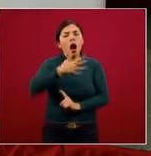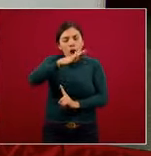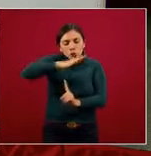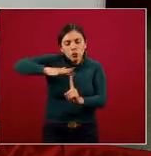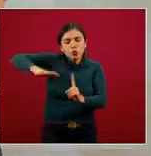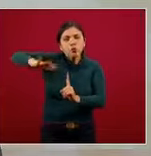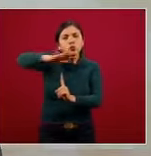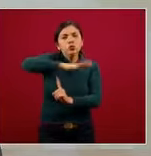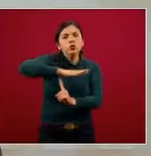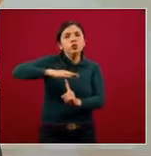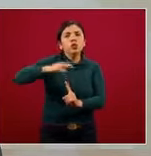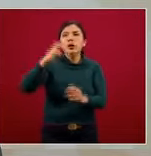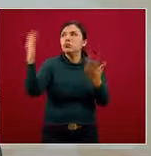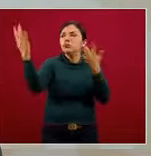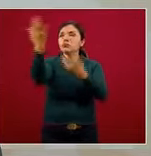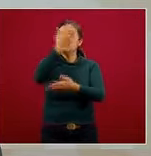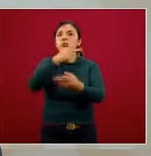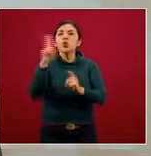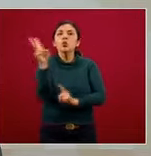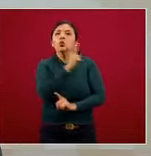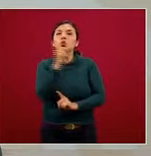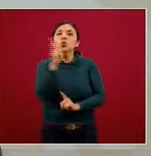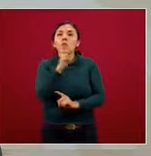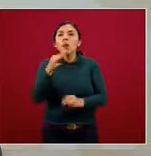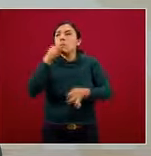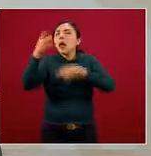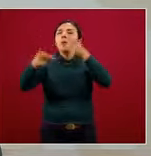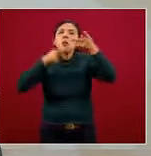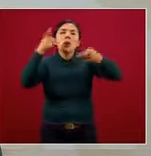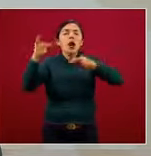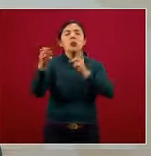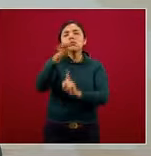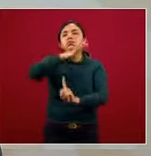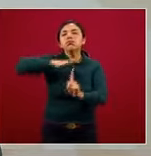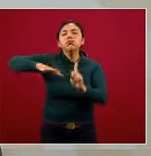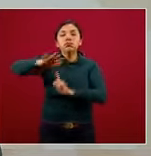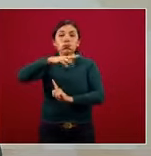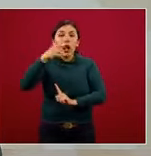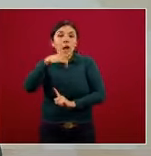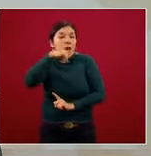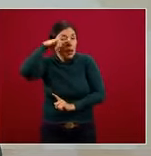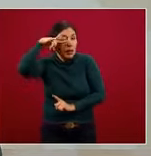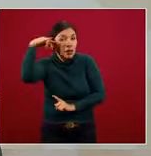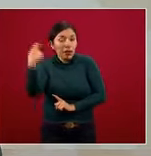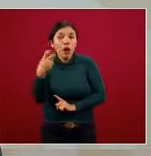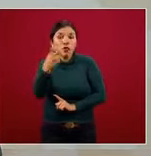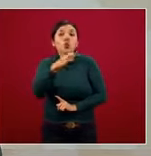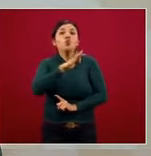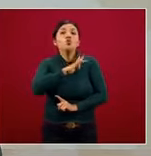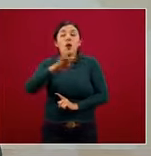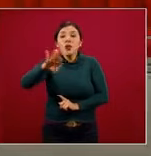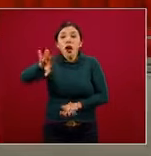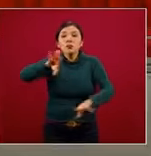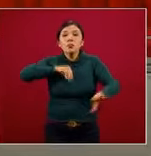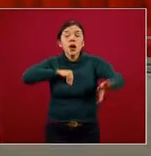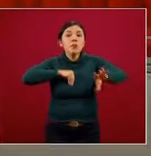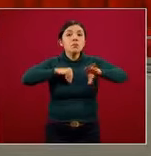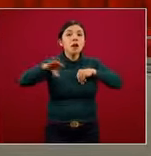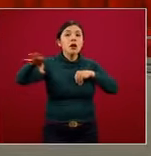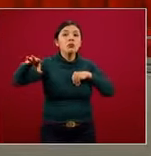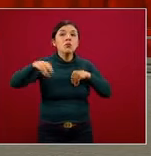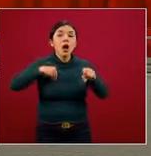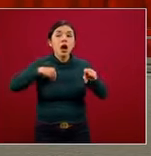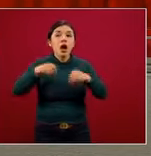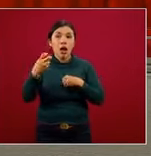las partículas que conforman el aerosol y, por lo tanto, las partículas contagiantes viables